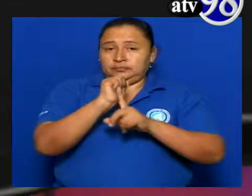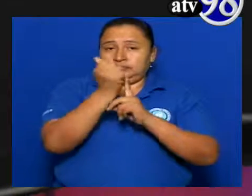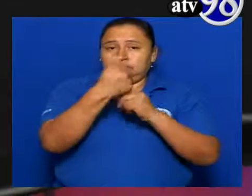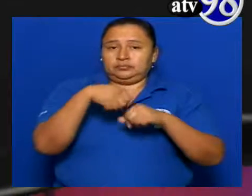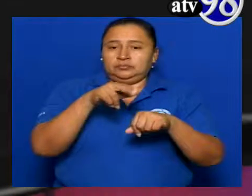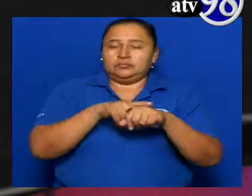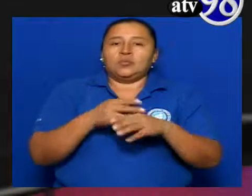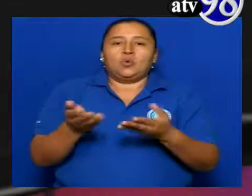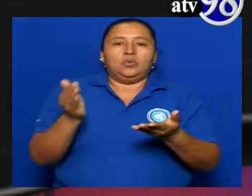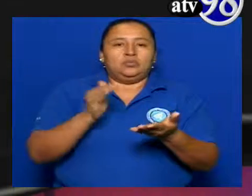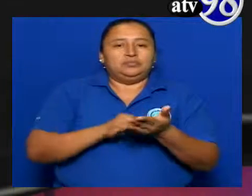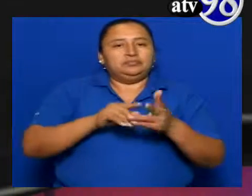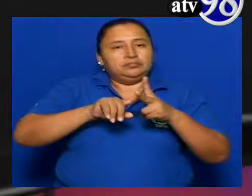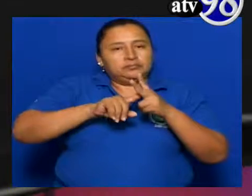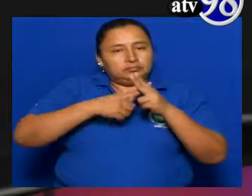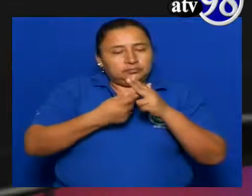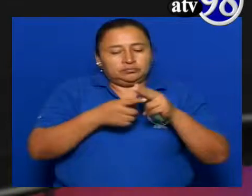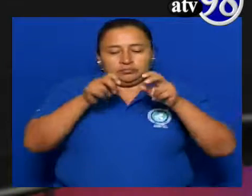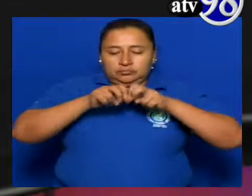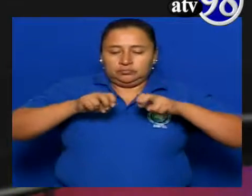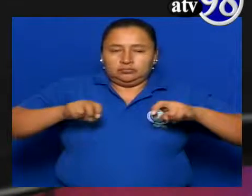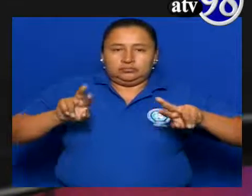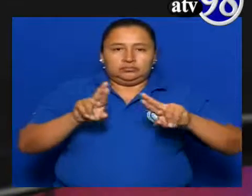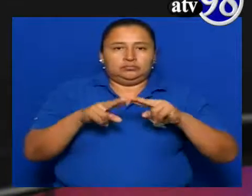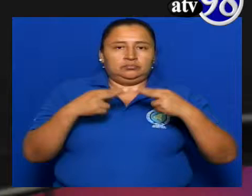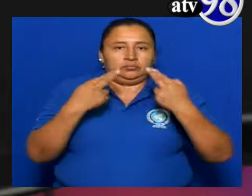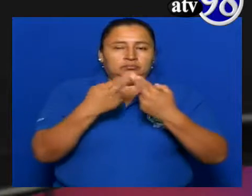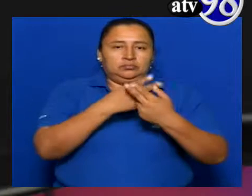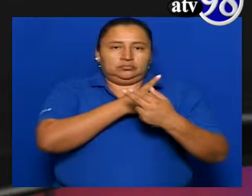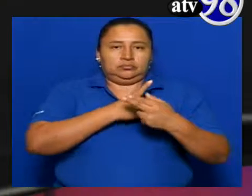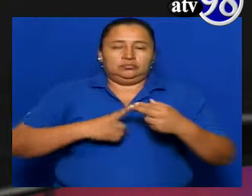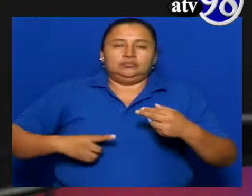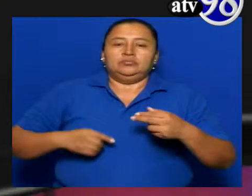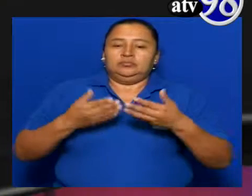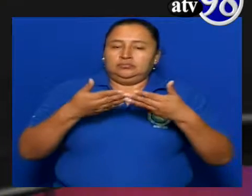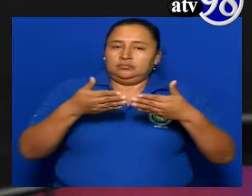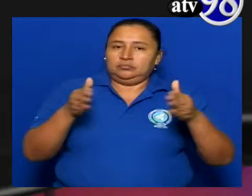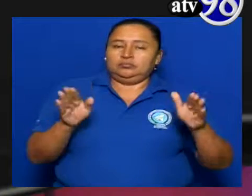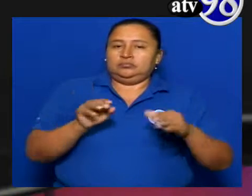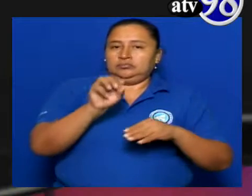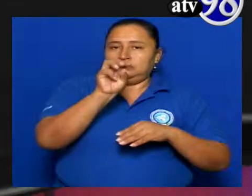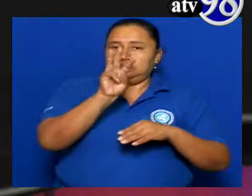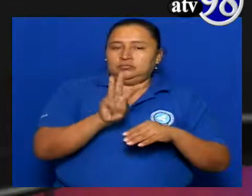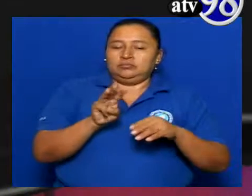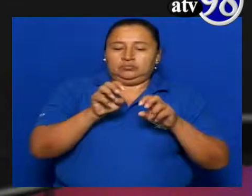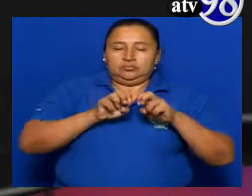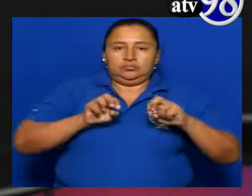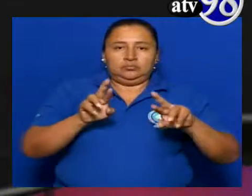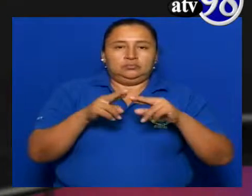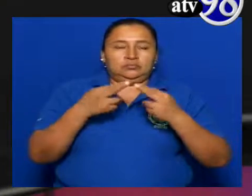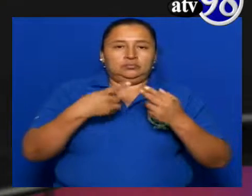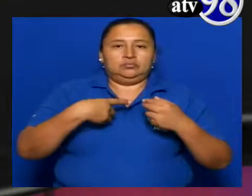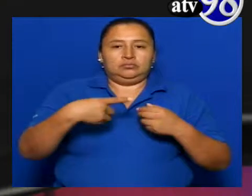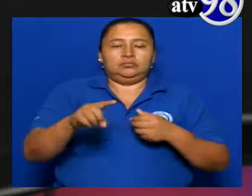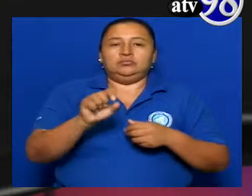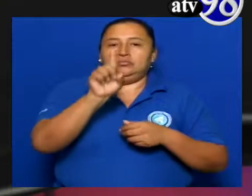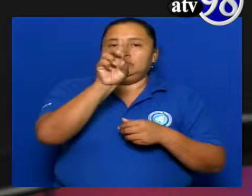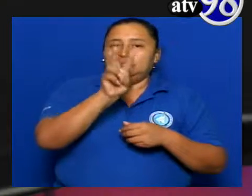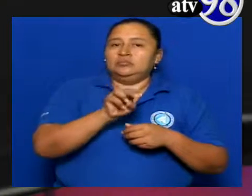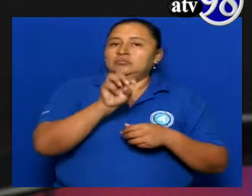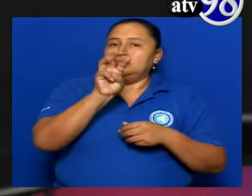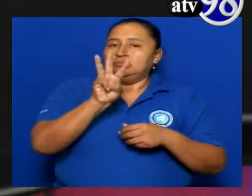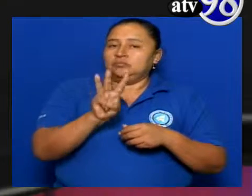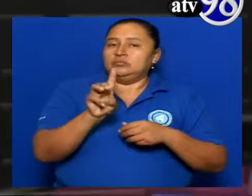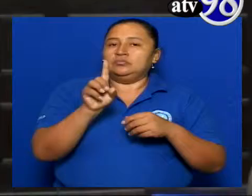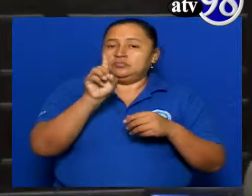trabajo plenario con la apertura de la tercera sesión ordinaria de la 31ª legislatura. Veamos.